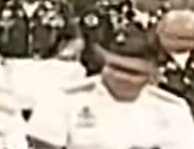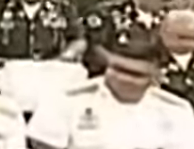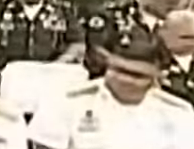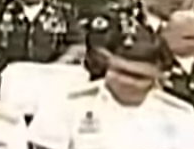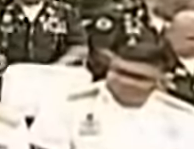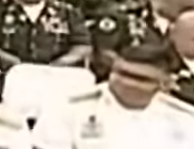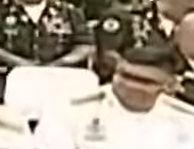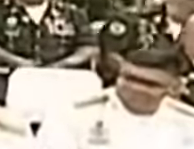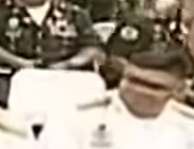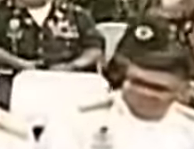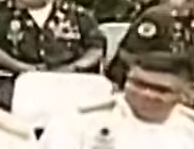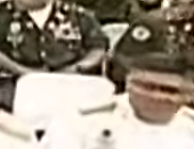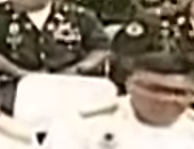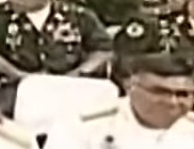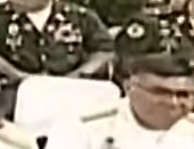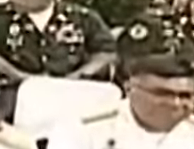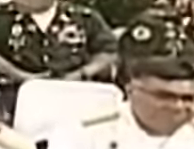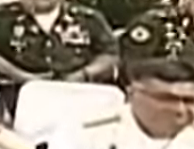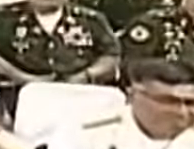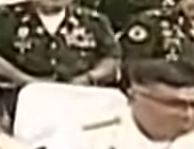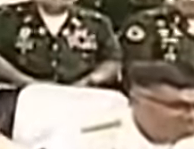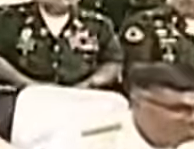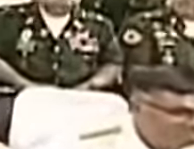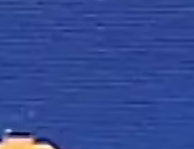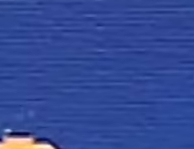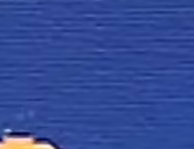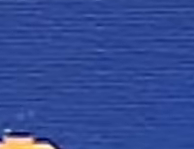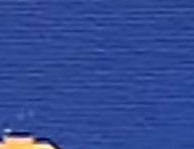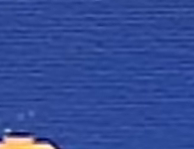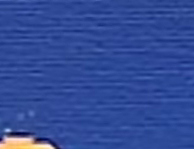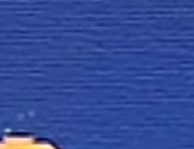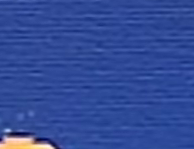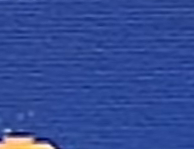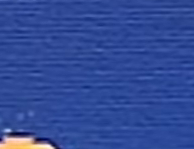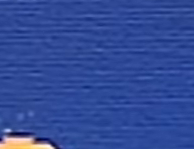Es majestuoso e imponente